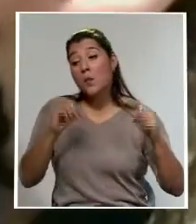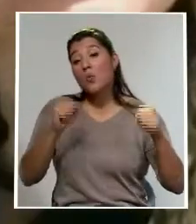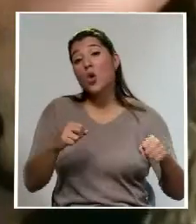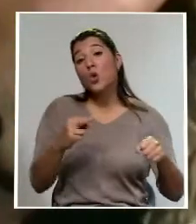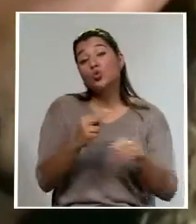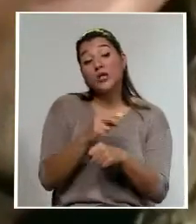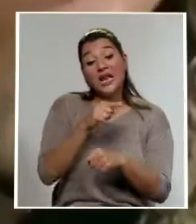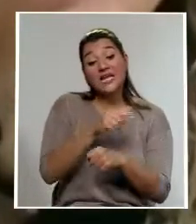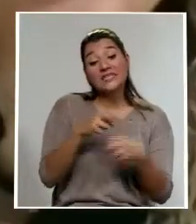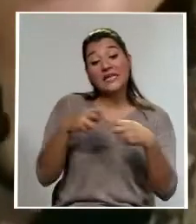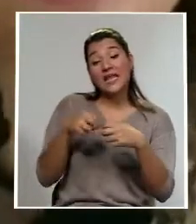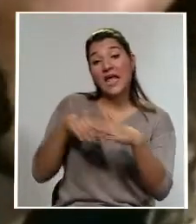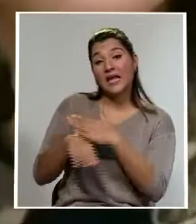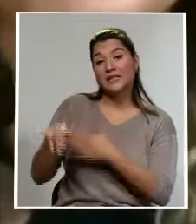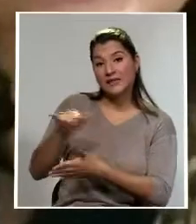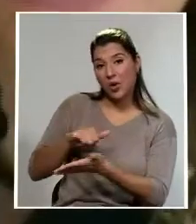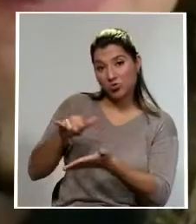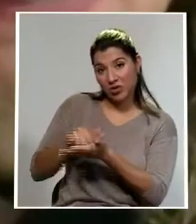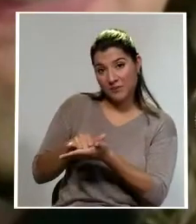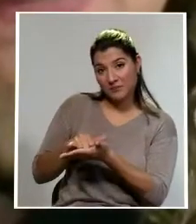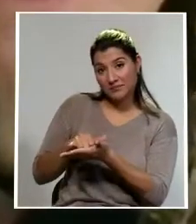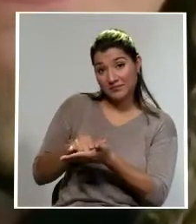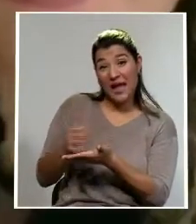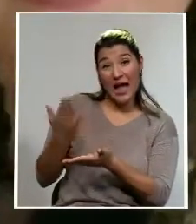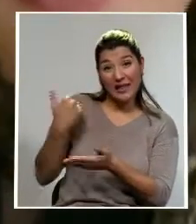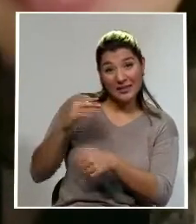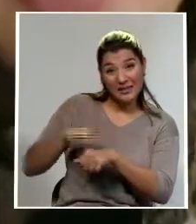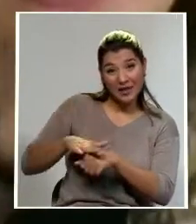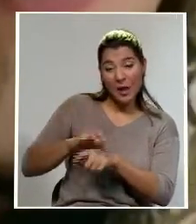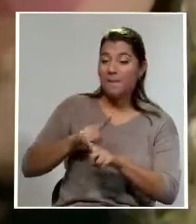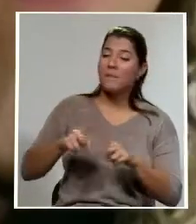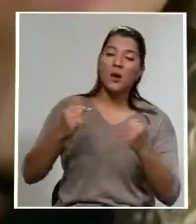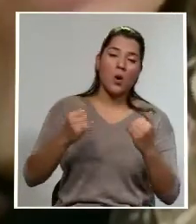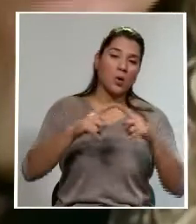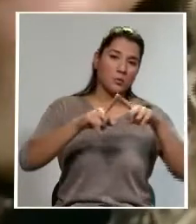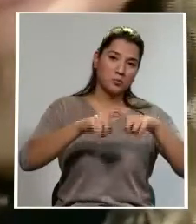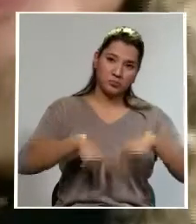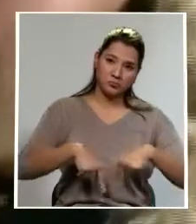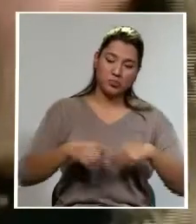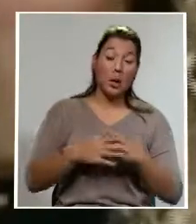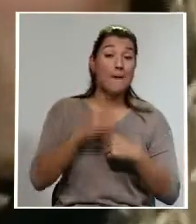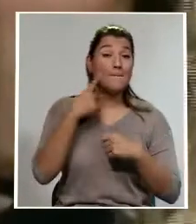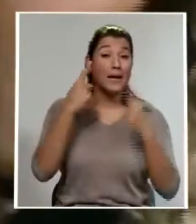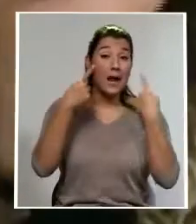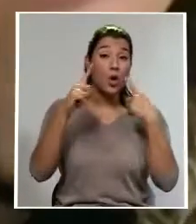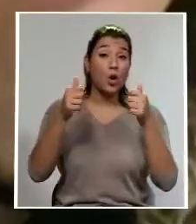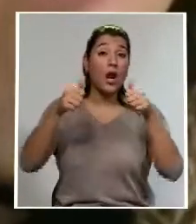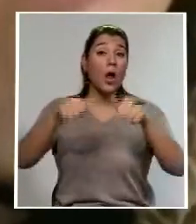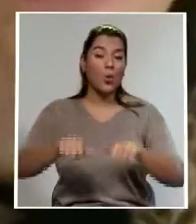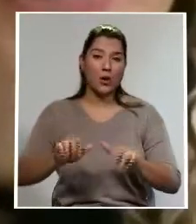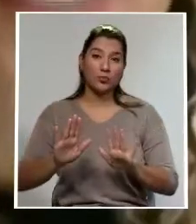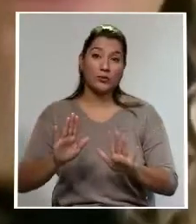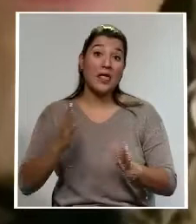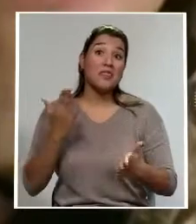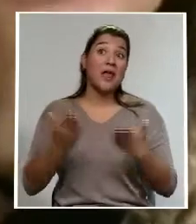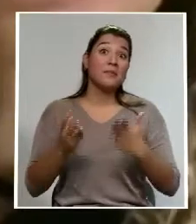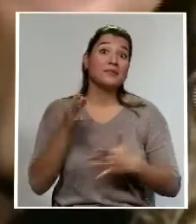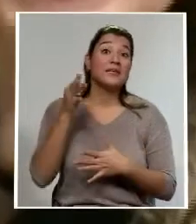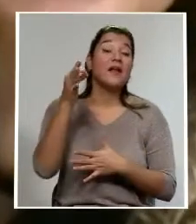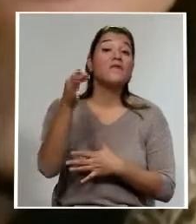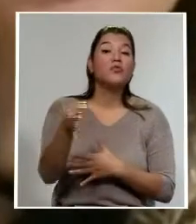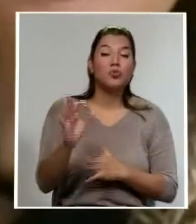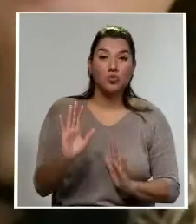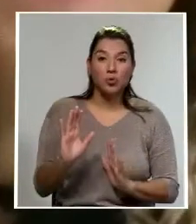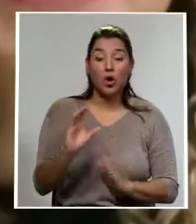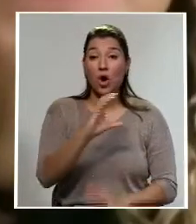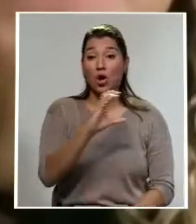llegar a ese consenso. Posiblemente, no sé, en algún tiempo futuro, no muy lejano, el